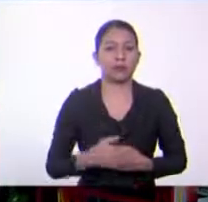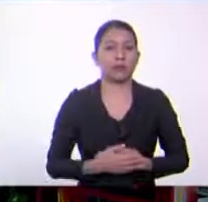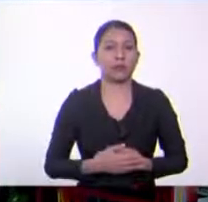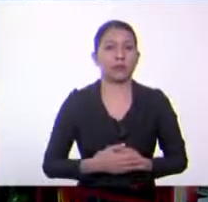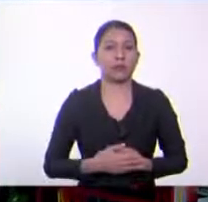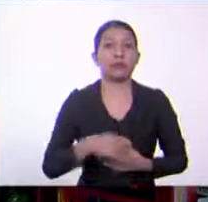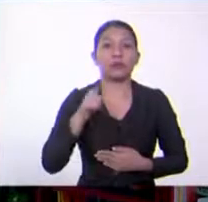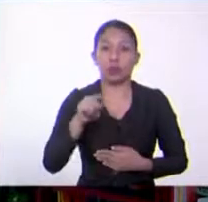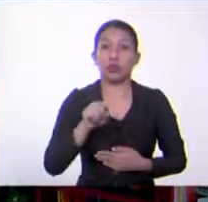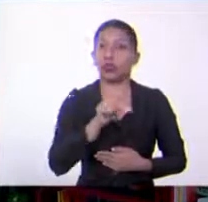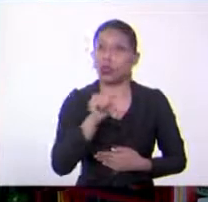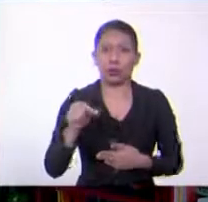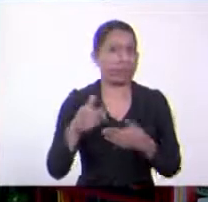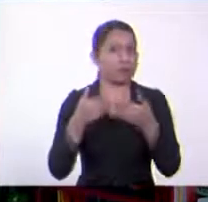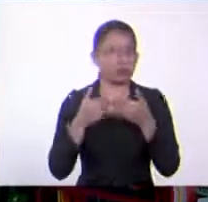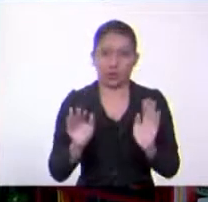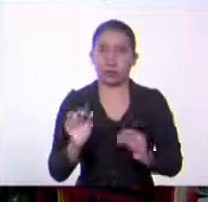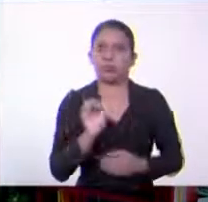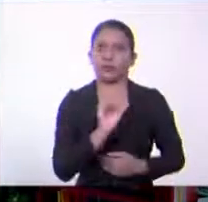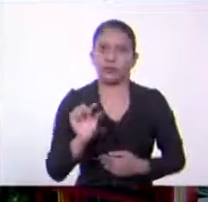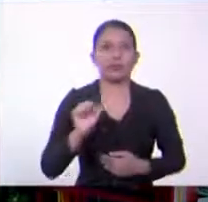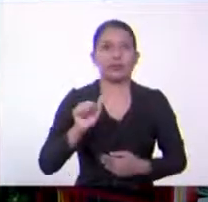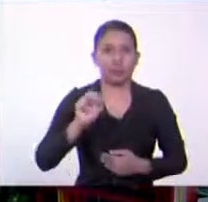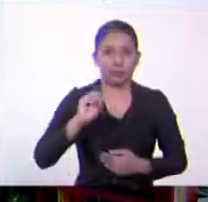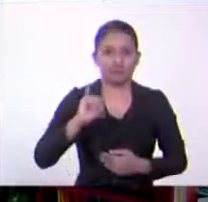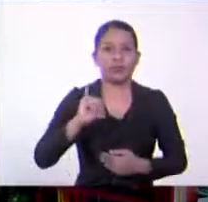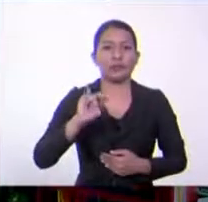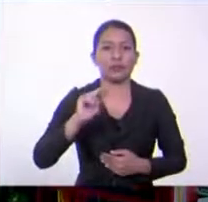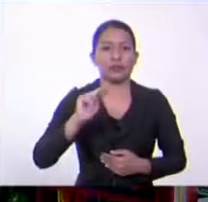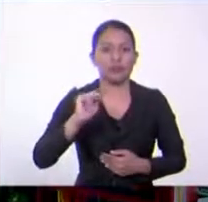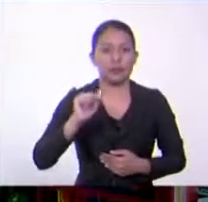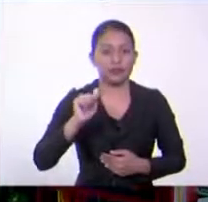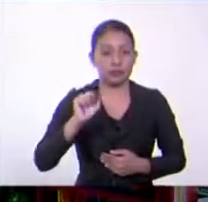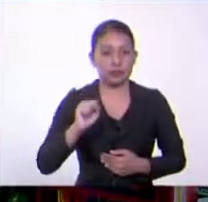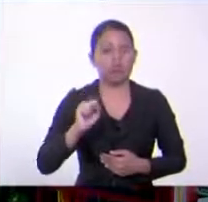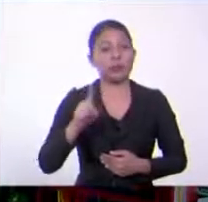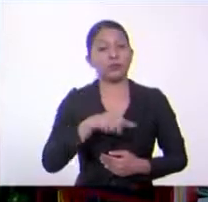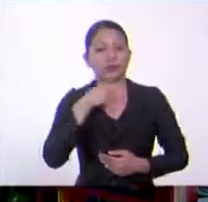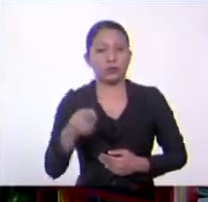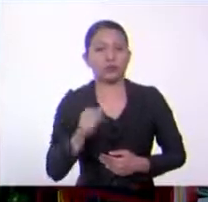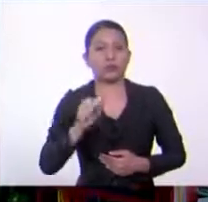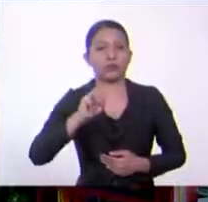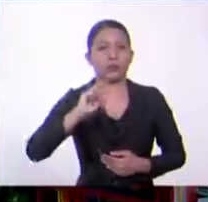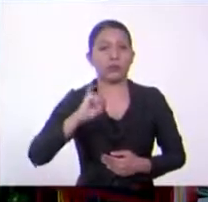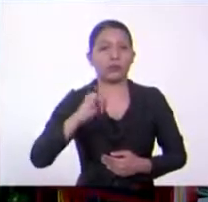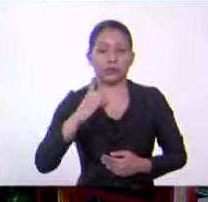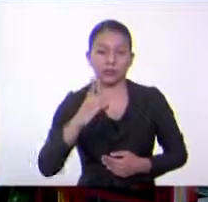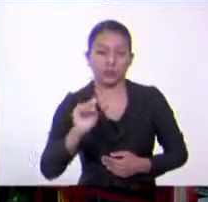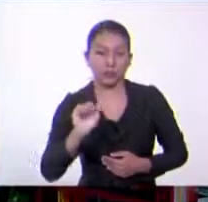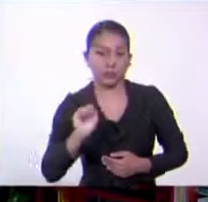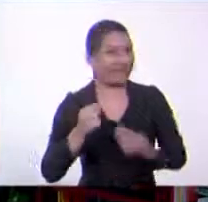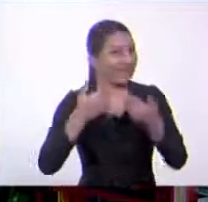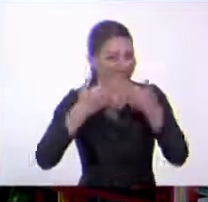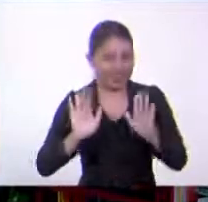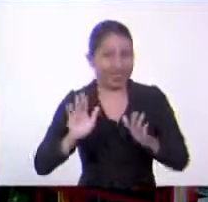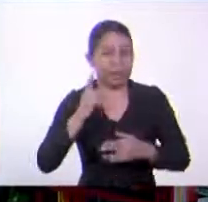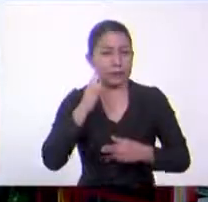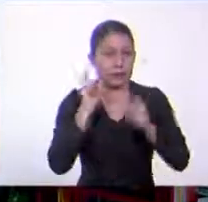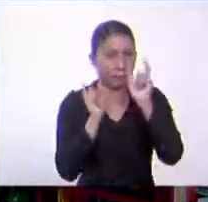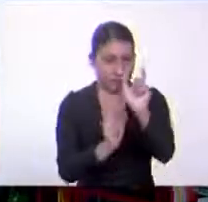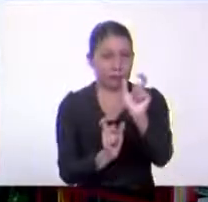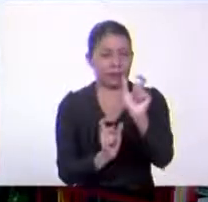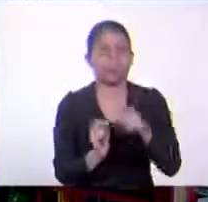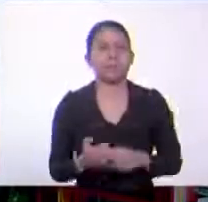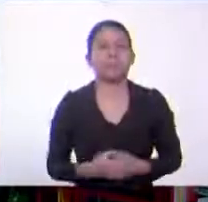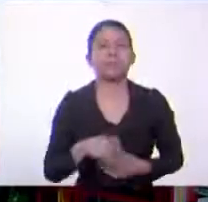Son nombres diferentes: aminas, amidas. La diferencia de las amidas